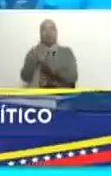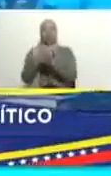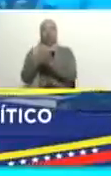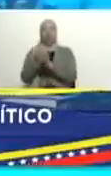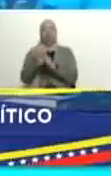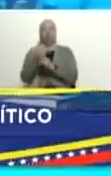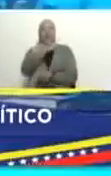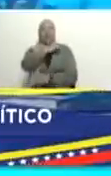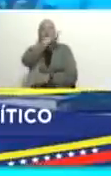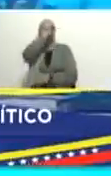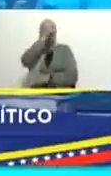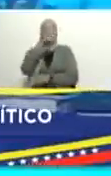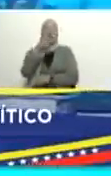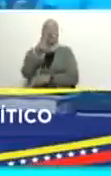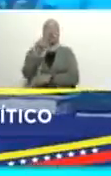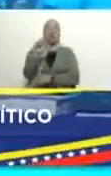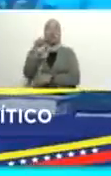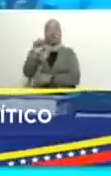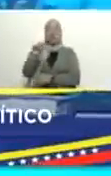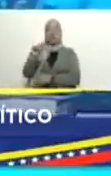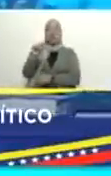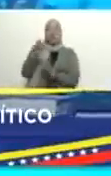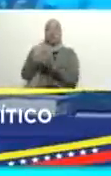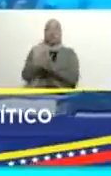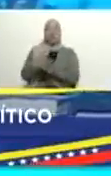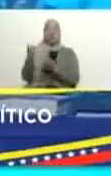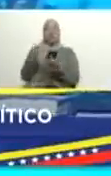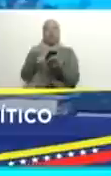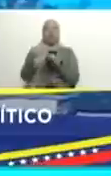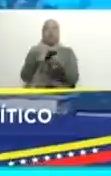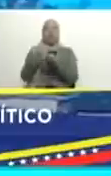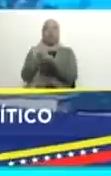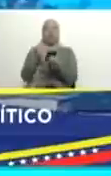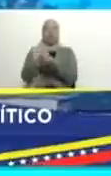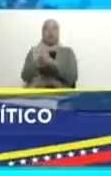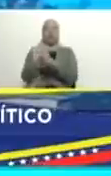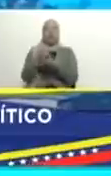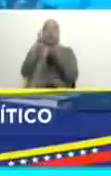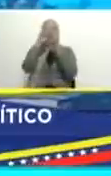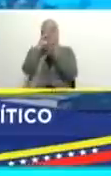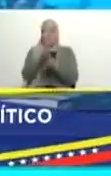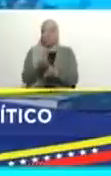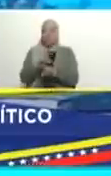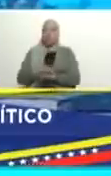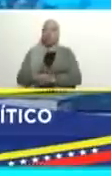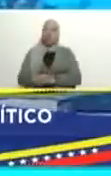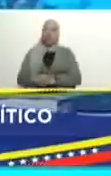director de las acciones estratégicas y también de las tácticas, para que respeten, pues.